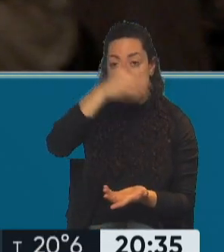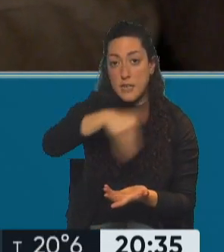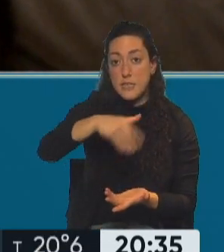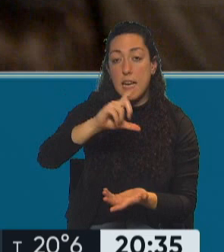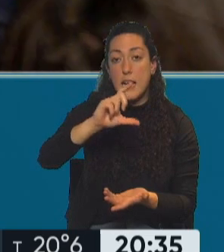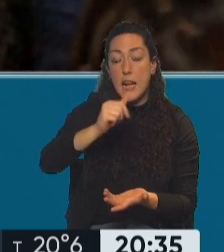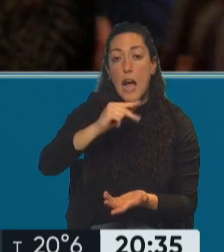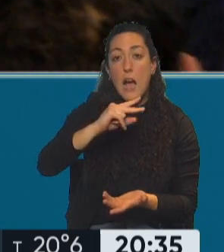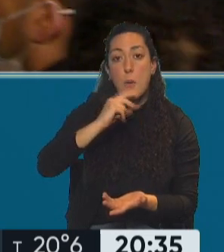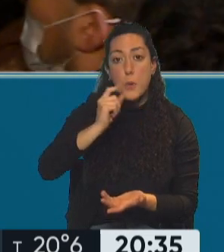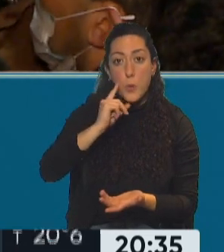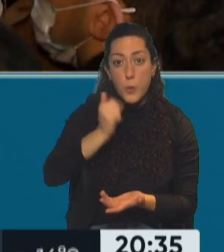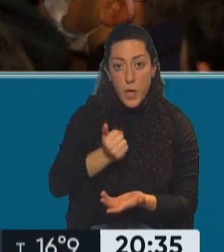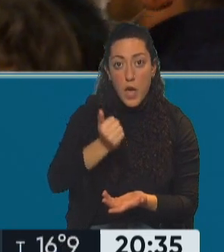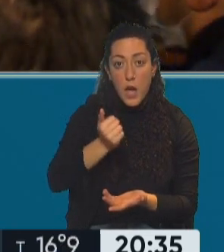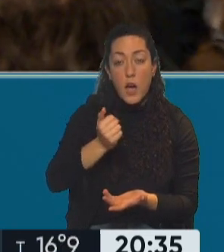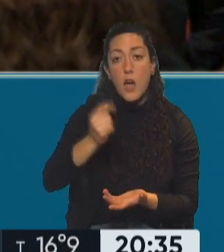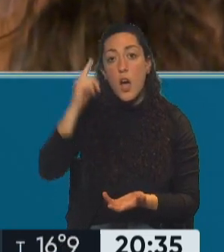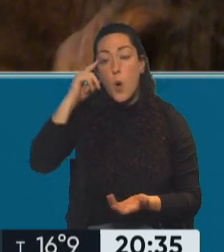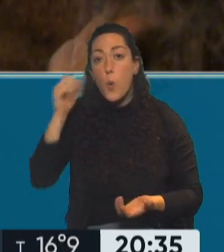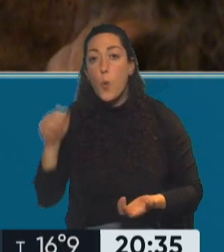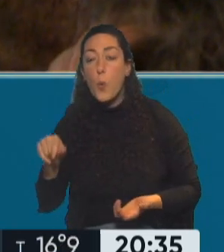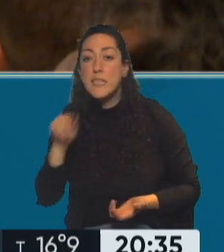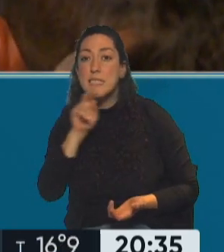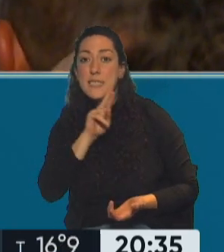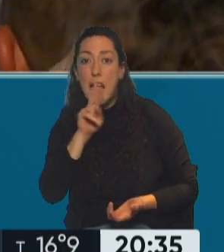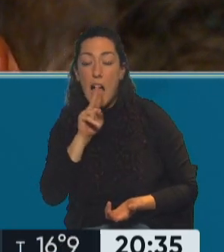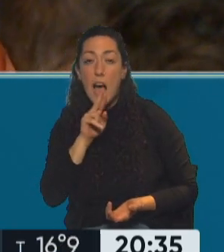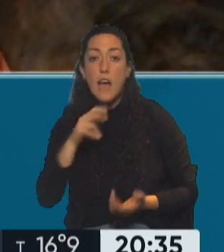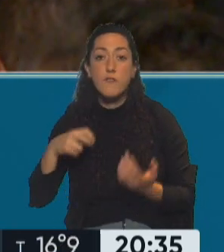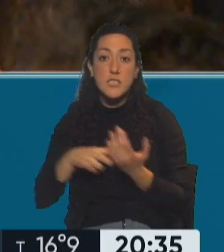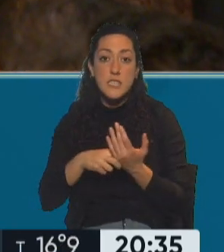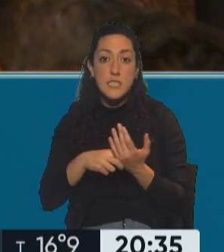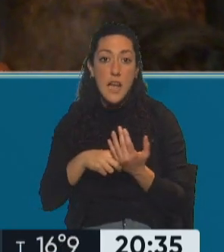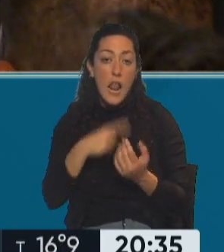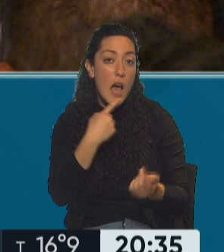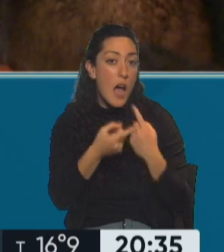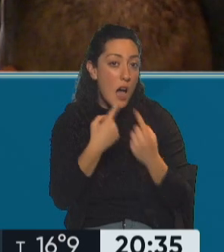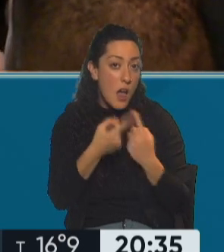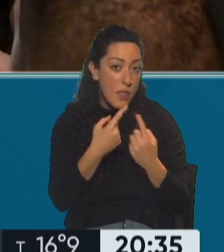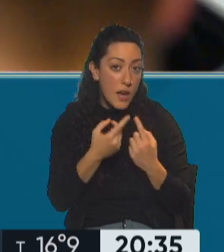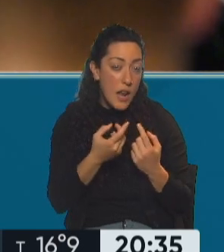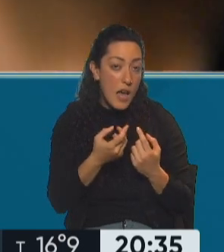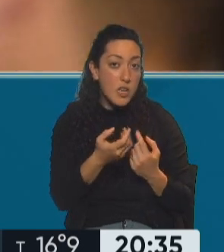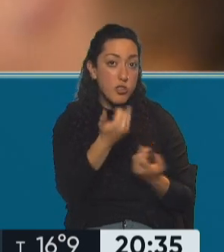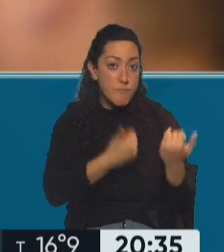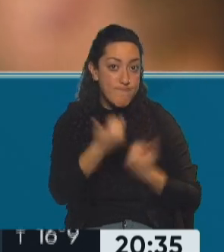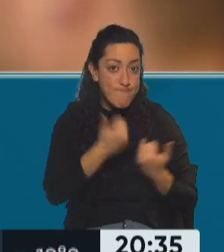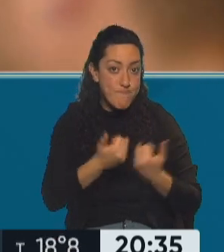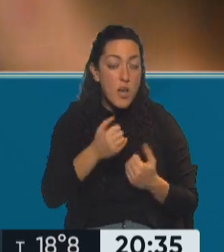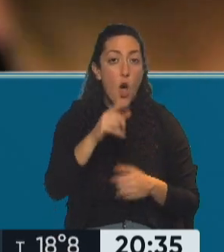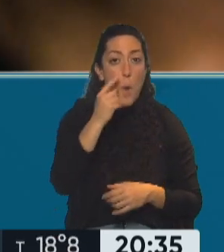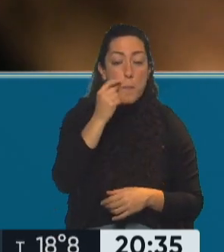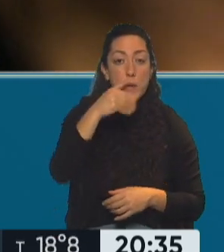es que continúan los funcionarios judiciales, la jueza y el fiscal tomándole declaración a Montiel, este hombre de 35 años que hemos